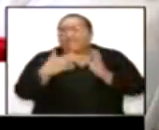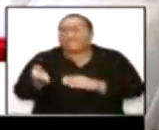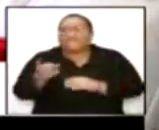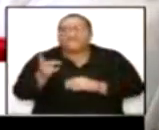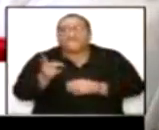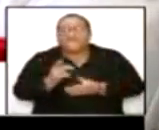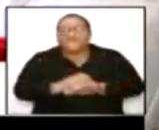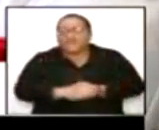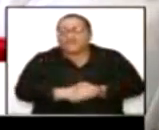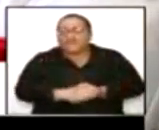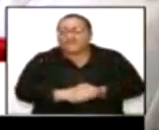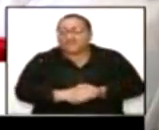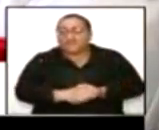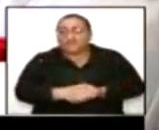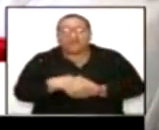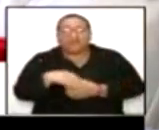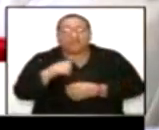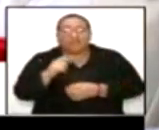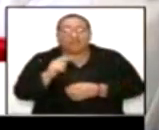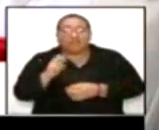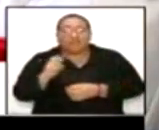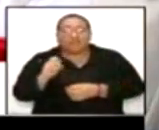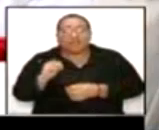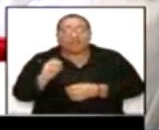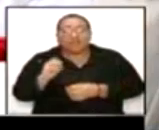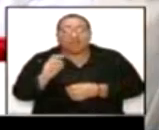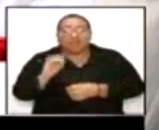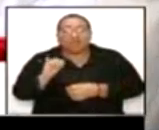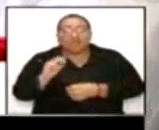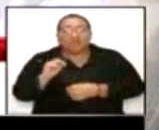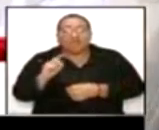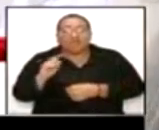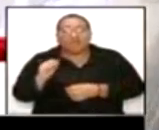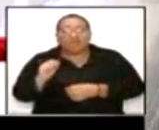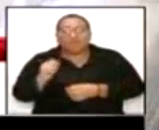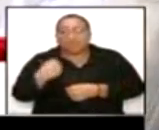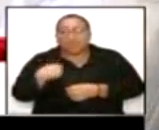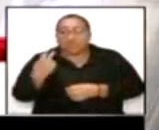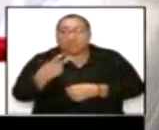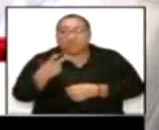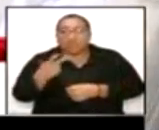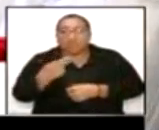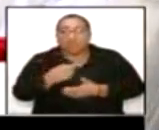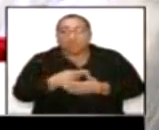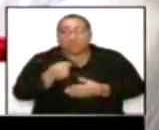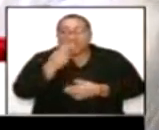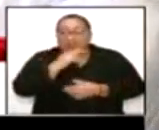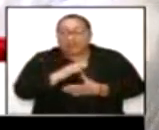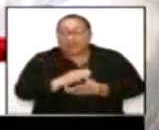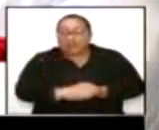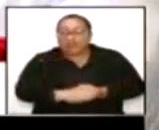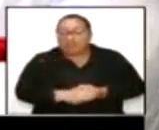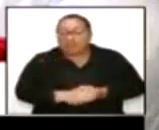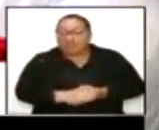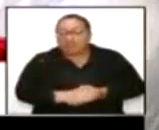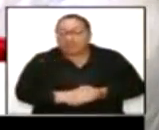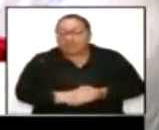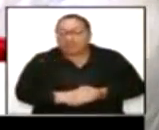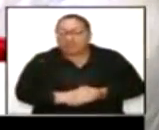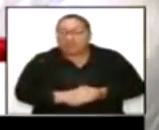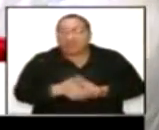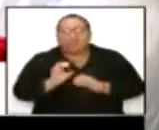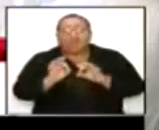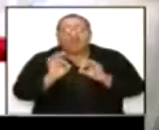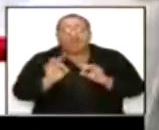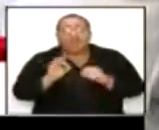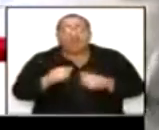al Instituto Nacional Materno Infantil para que le apliquen el aborto, pese a tener 22 semanas la niña, diciendo que está en riesgo la vida de la